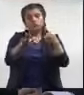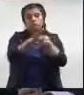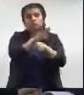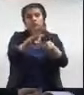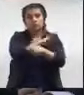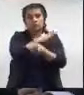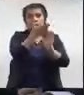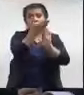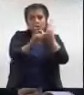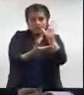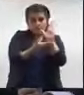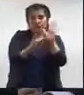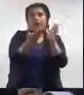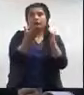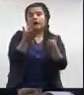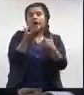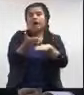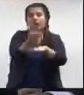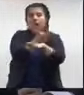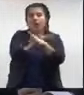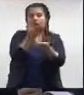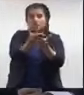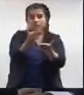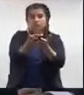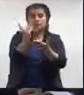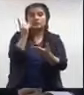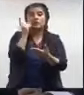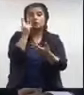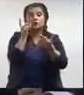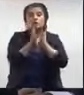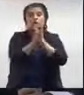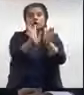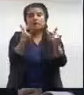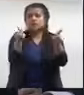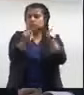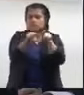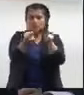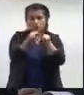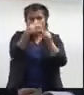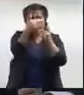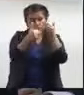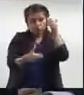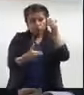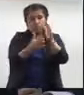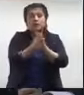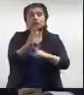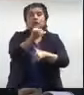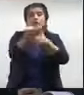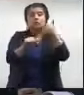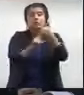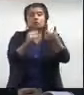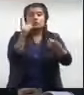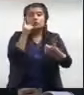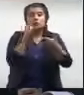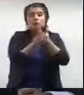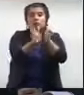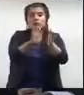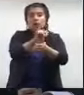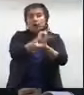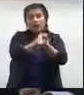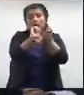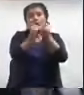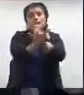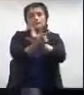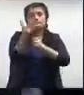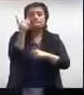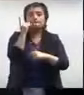que se requieren para ser director general. El subdirector general sustituirá al